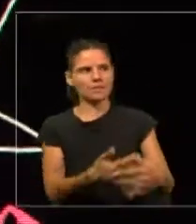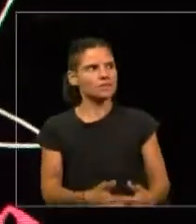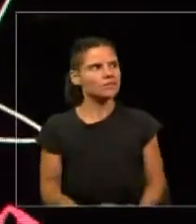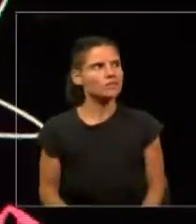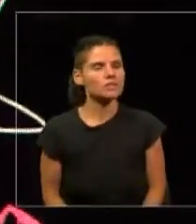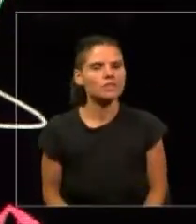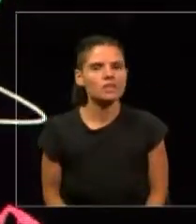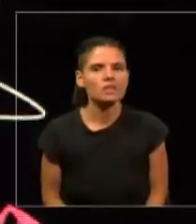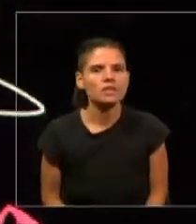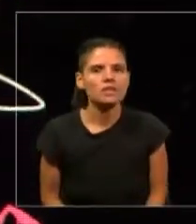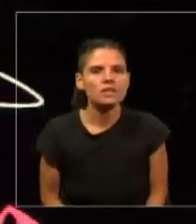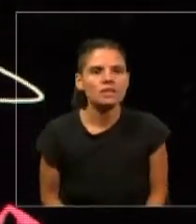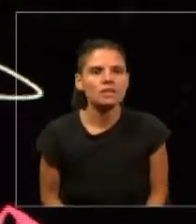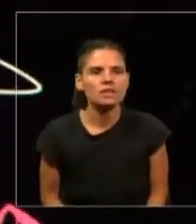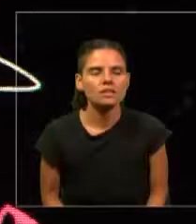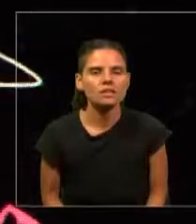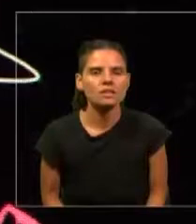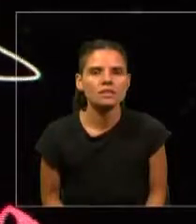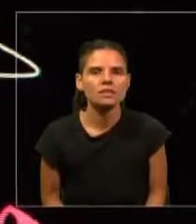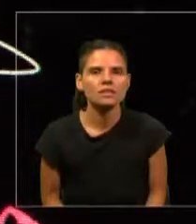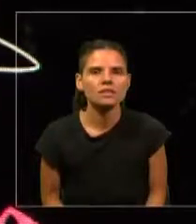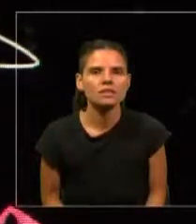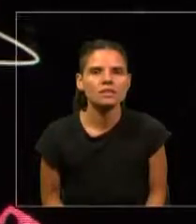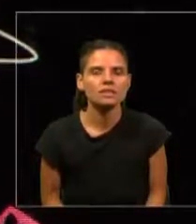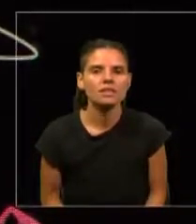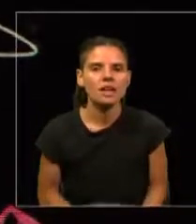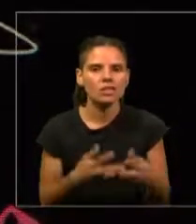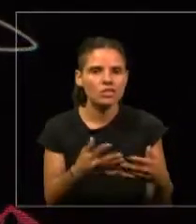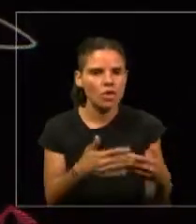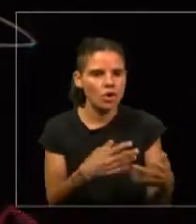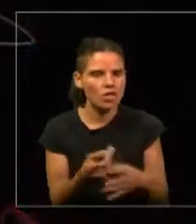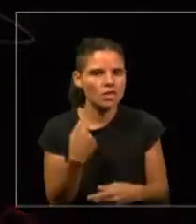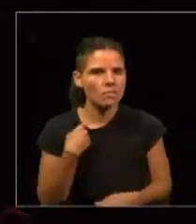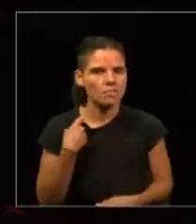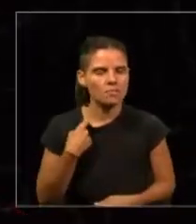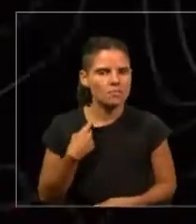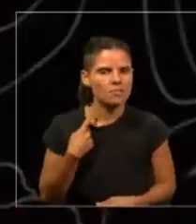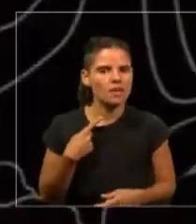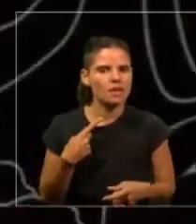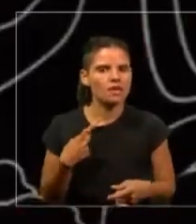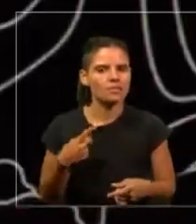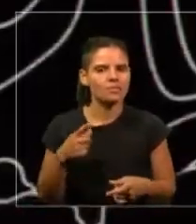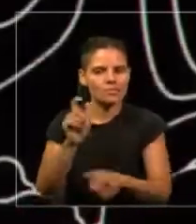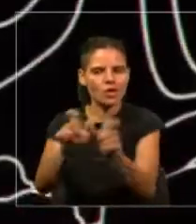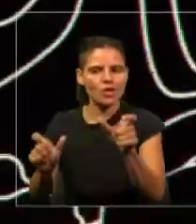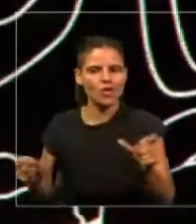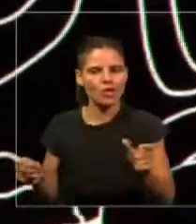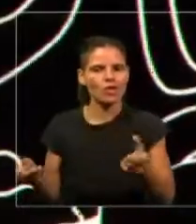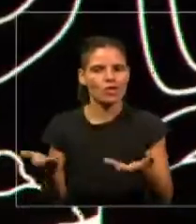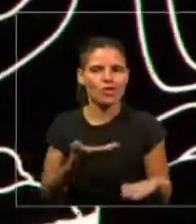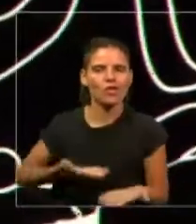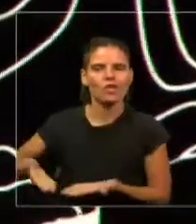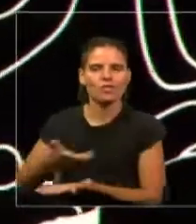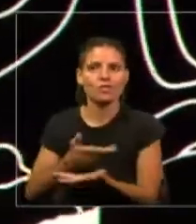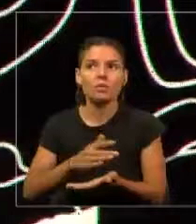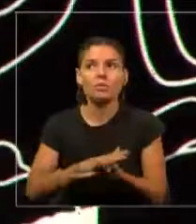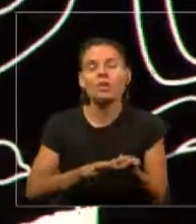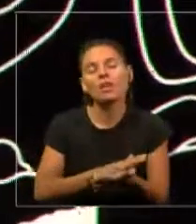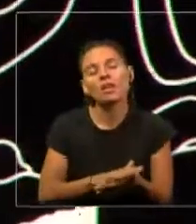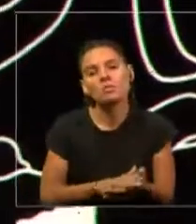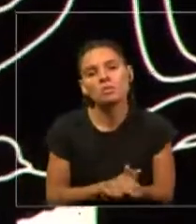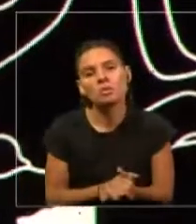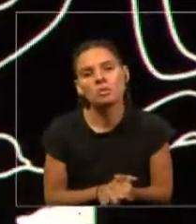particular en sectores colectivos de nuestras vidas. Por ejemplo, el reclutamiento.